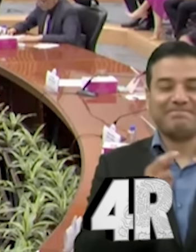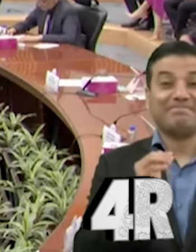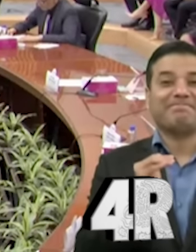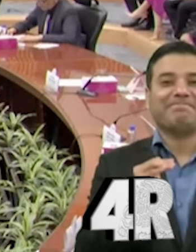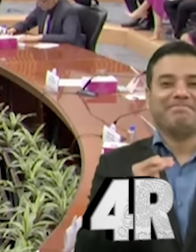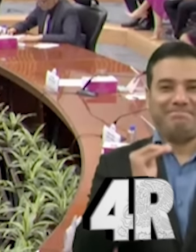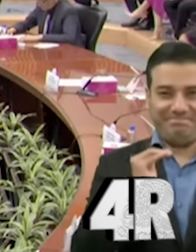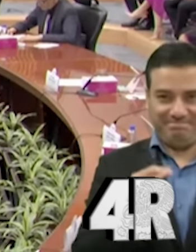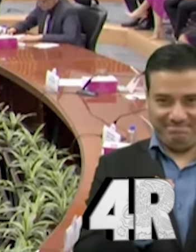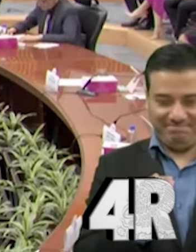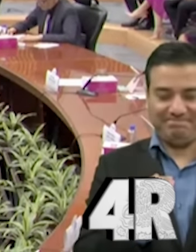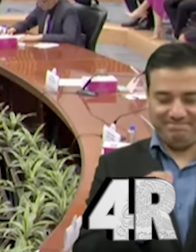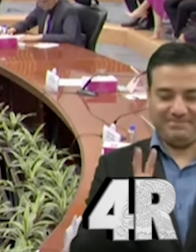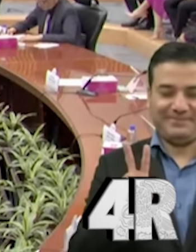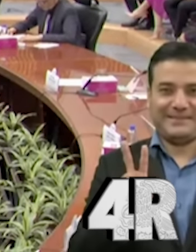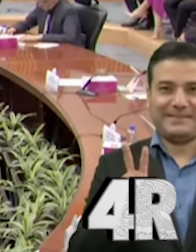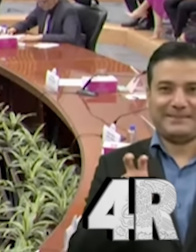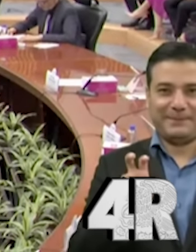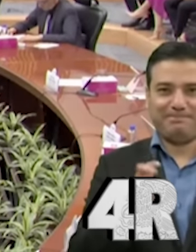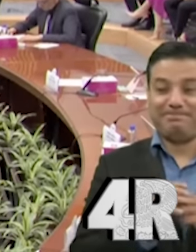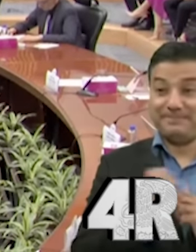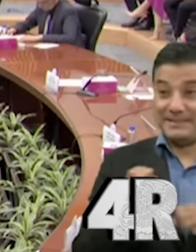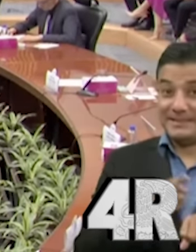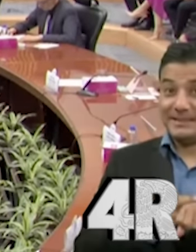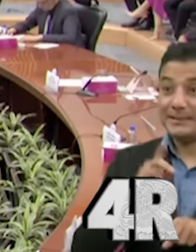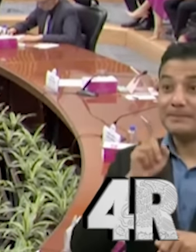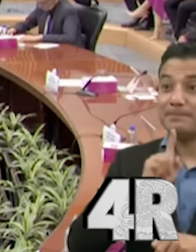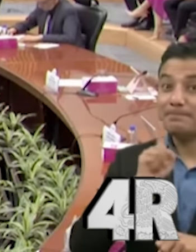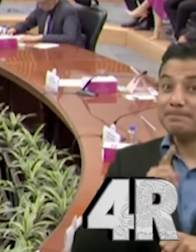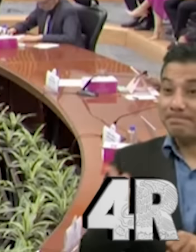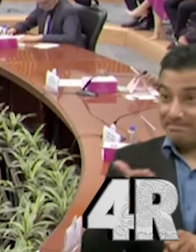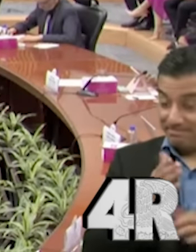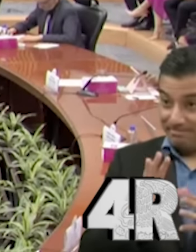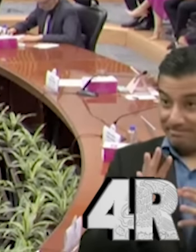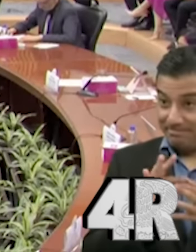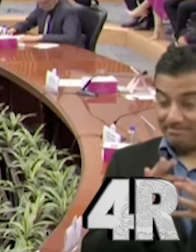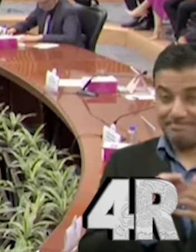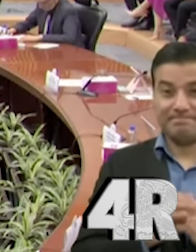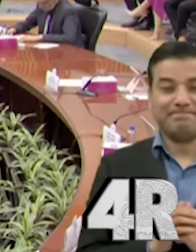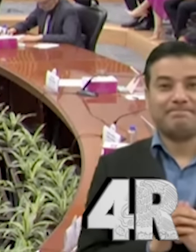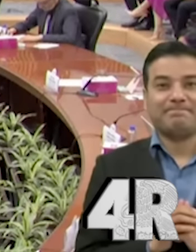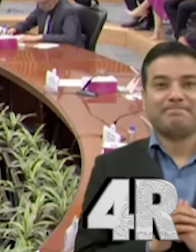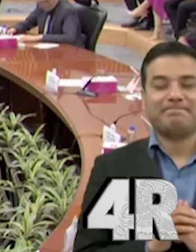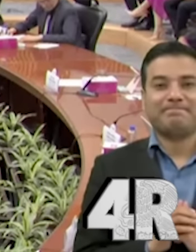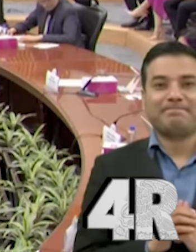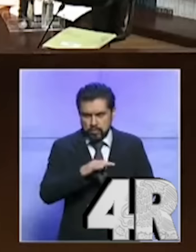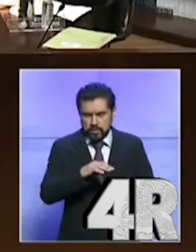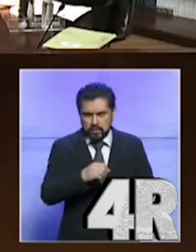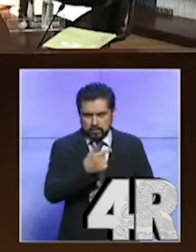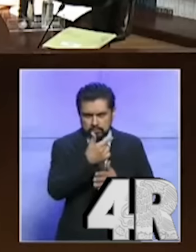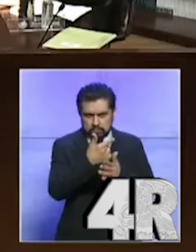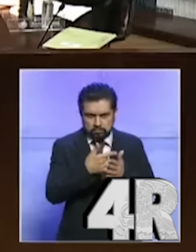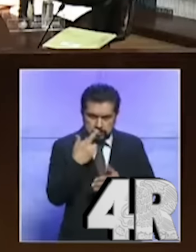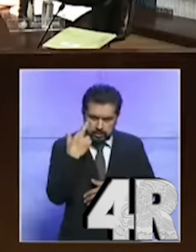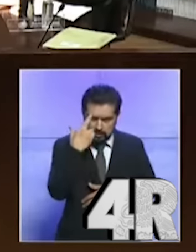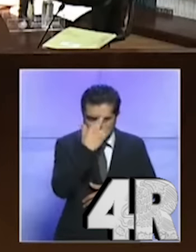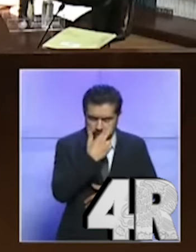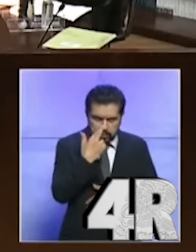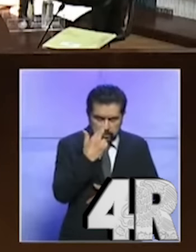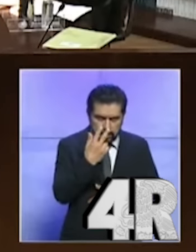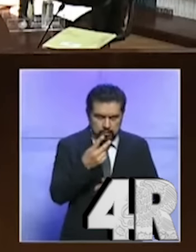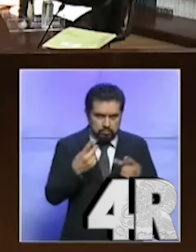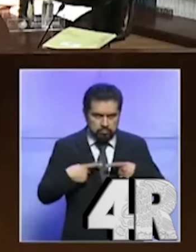y retirarse con dignidad después de haberle hecho tanto daño a nuestro país. Pero sí, ciudadanos, ustedes no se preocupen, ya iremos viendo a